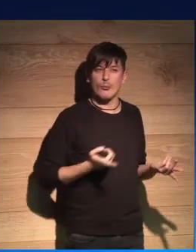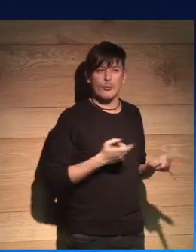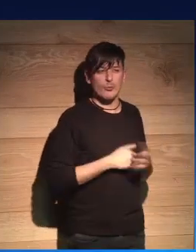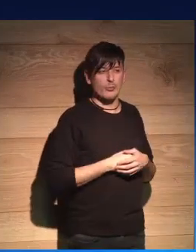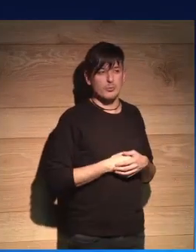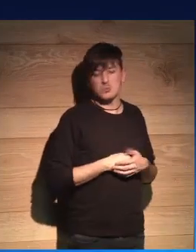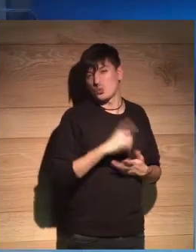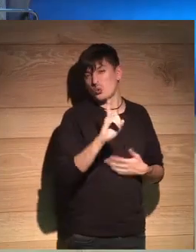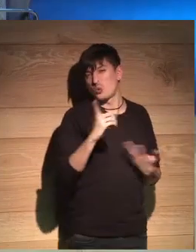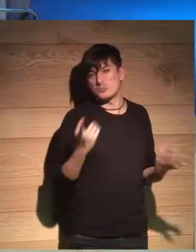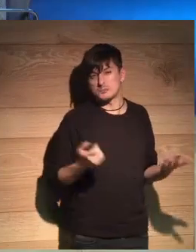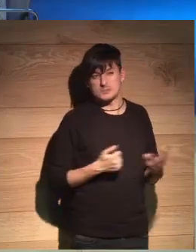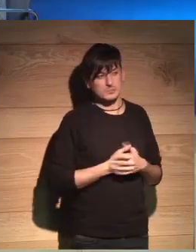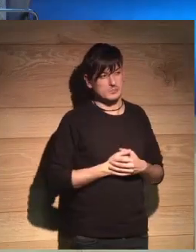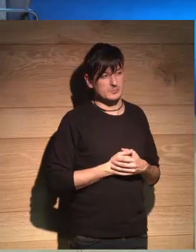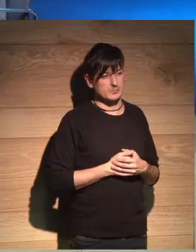No.